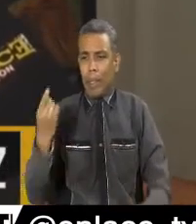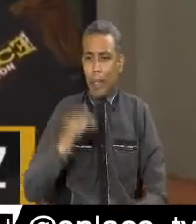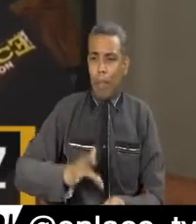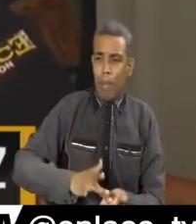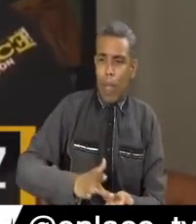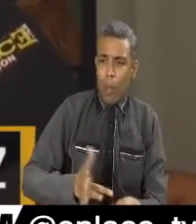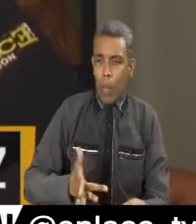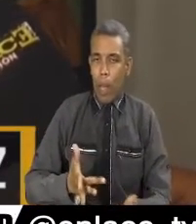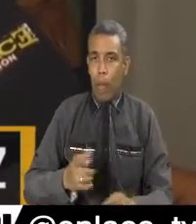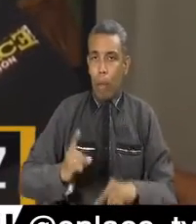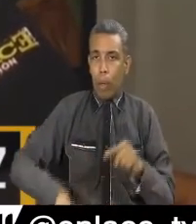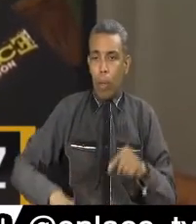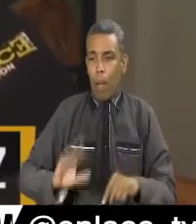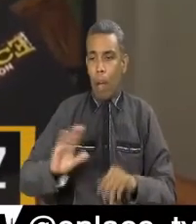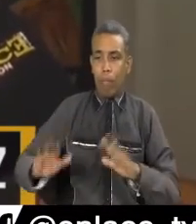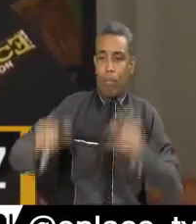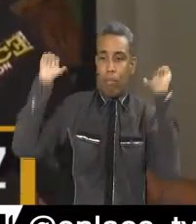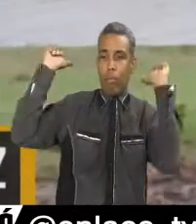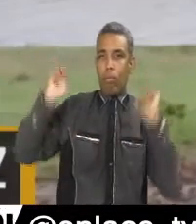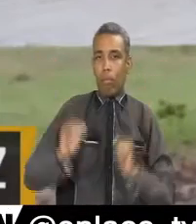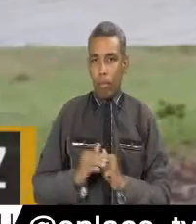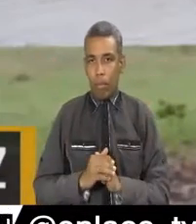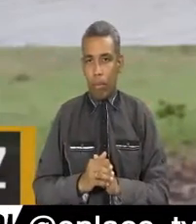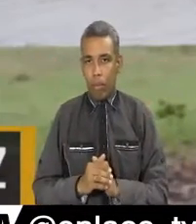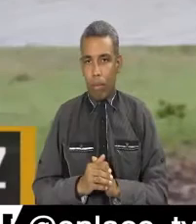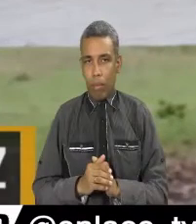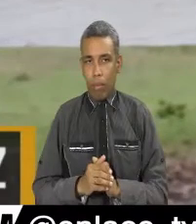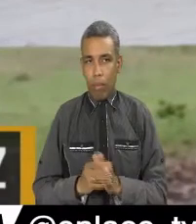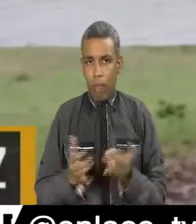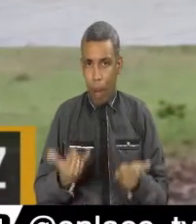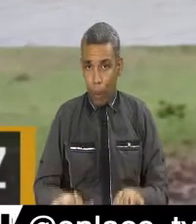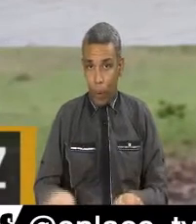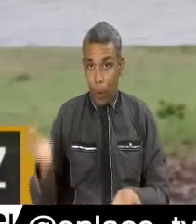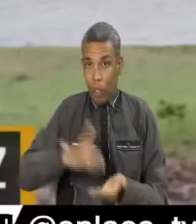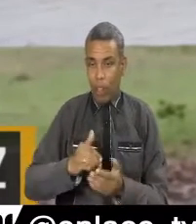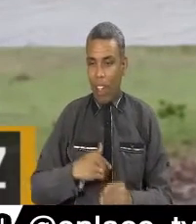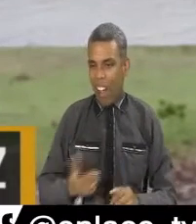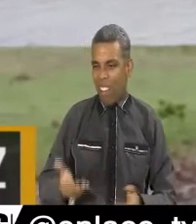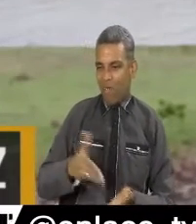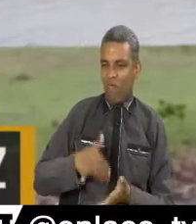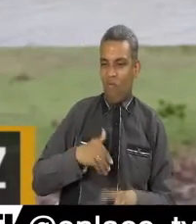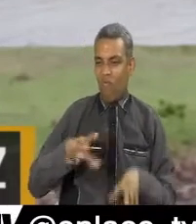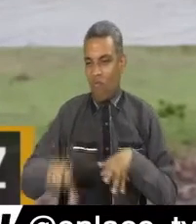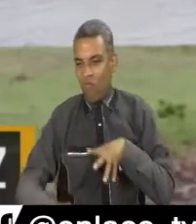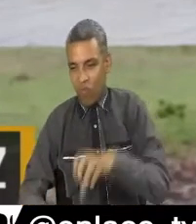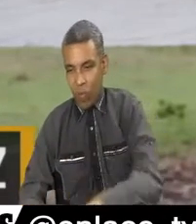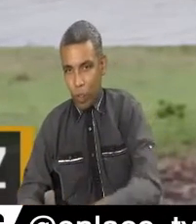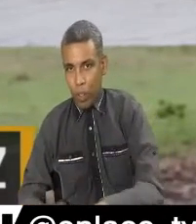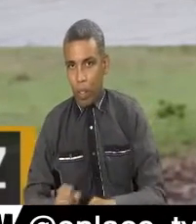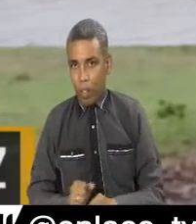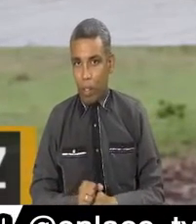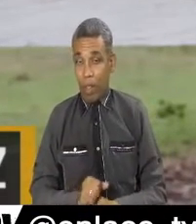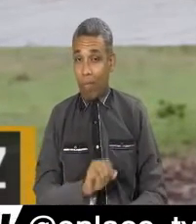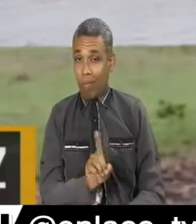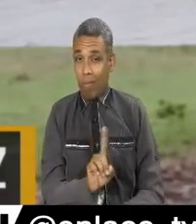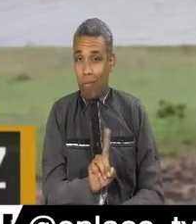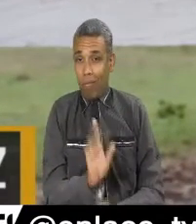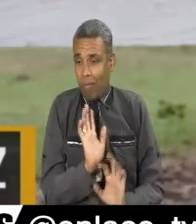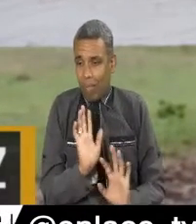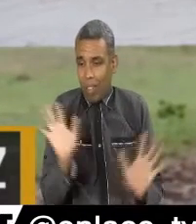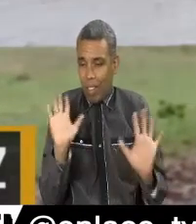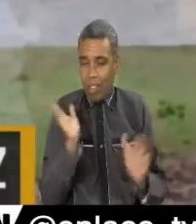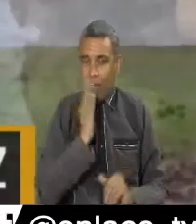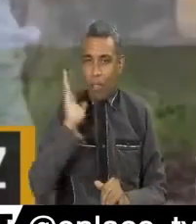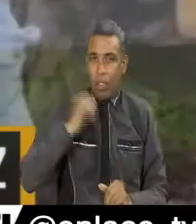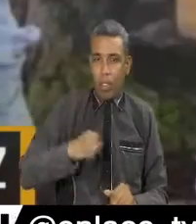caja agraria. Hoy sus herederos quieren regresar y de cierta manera desconocer los derechos de